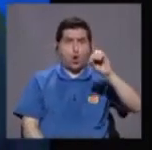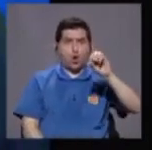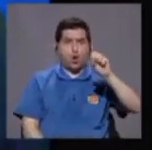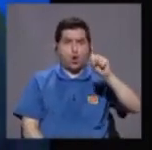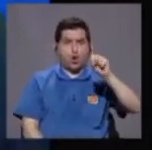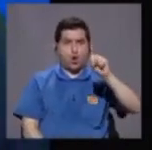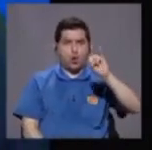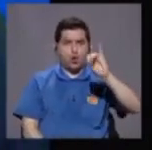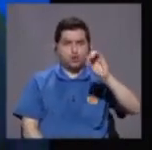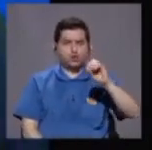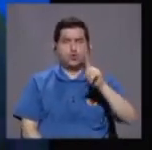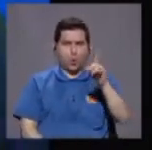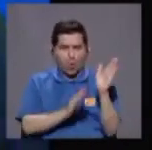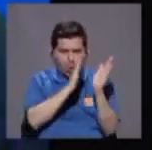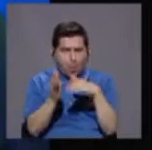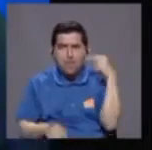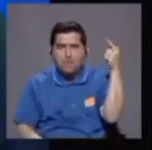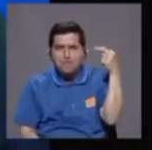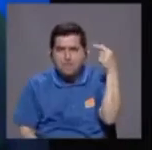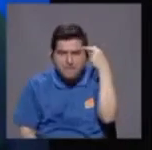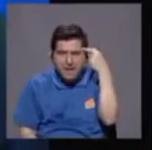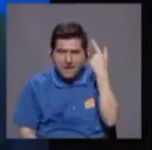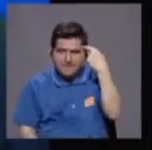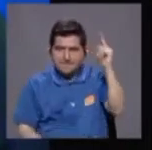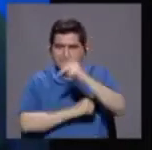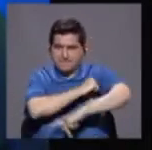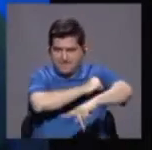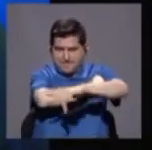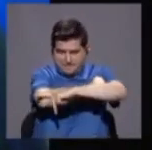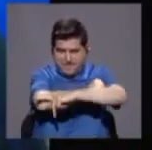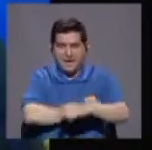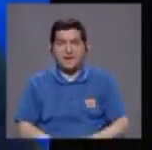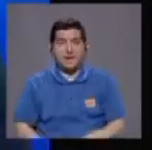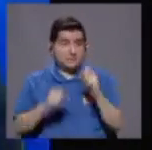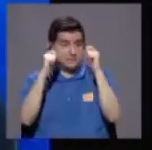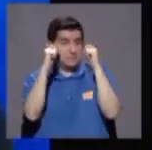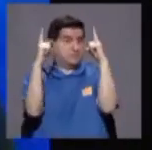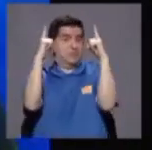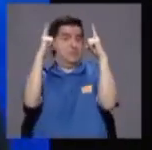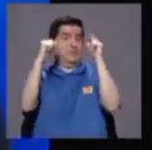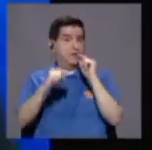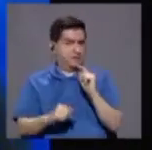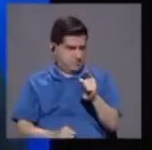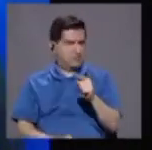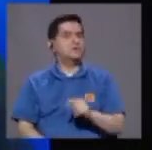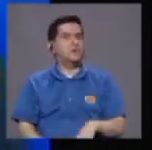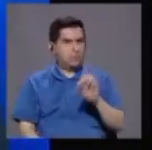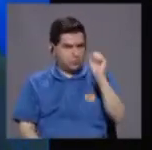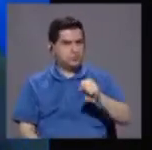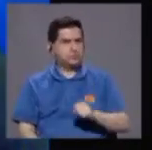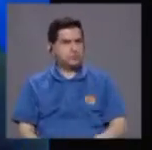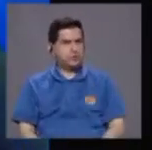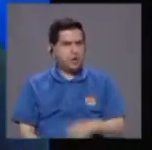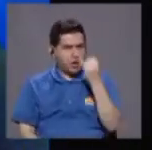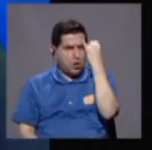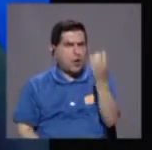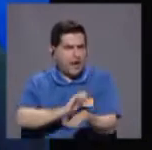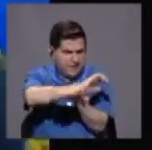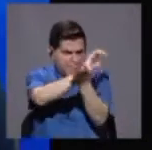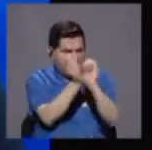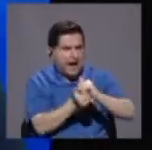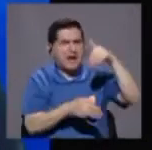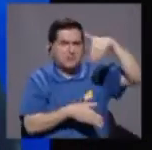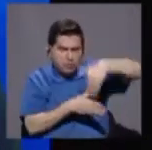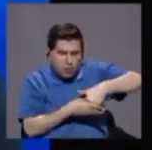de gobierno, un plan de país, ¿no? Sorprendió inclusive con esa iniciativa de reformar el PRI,